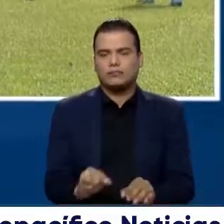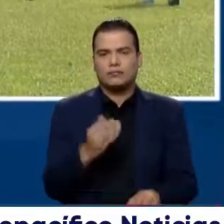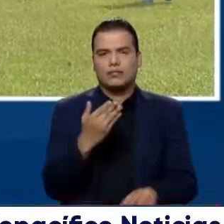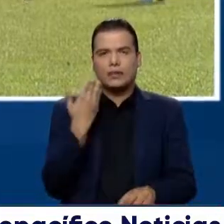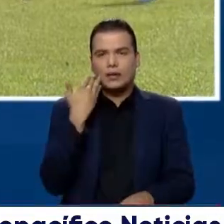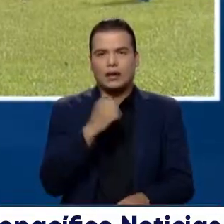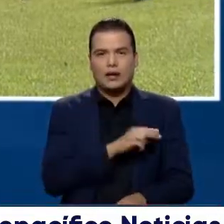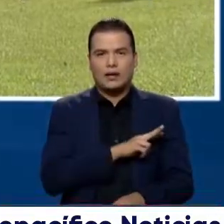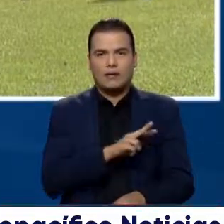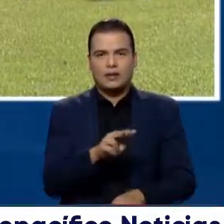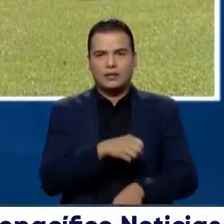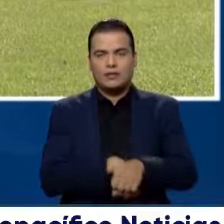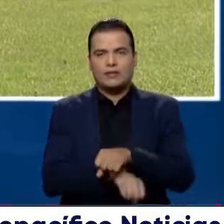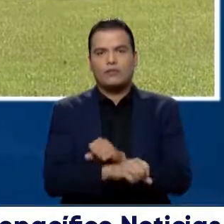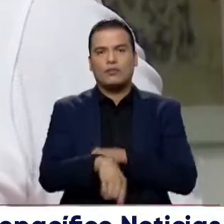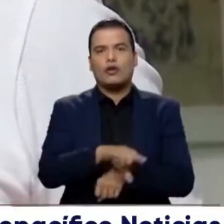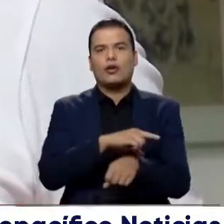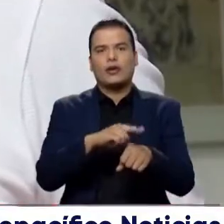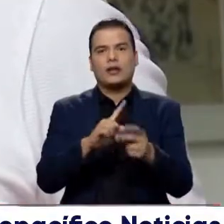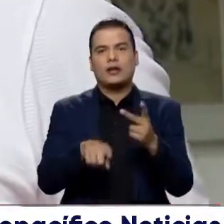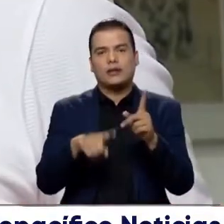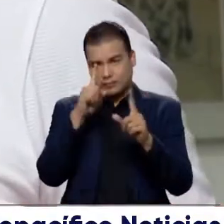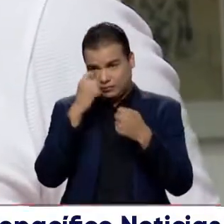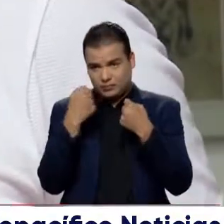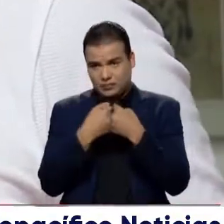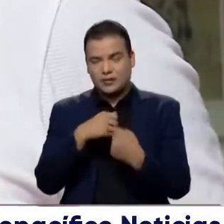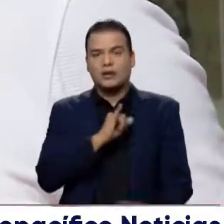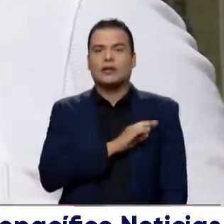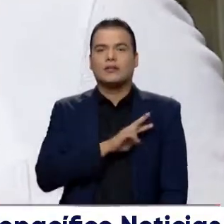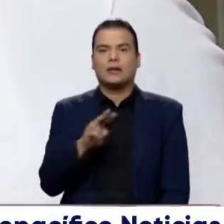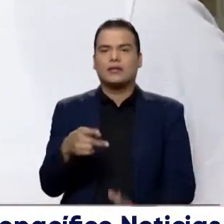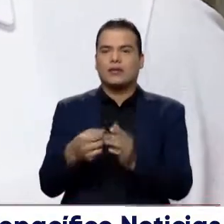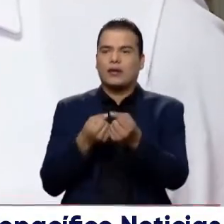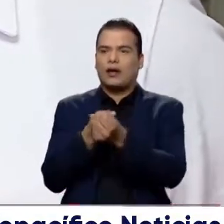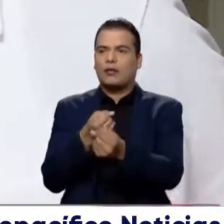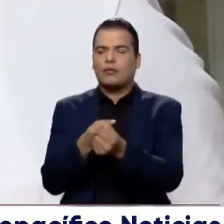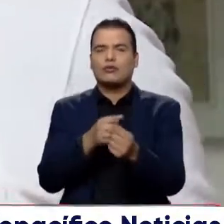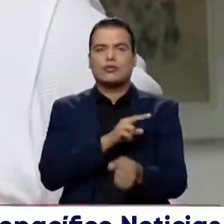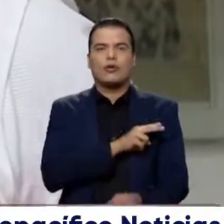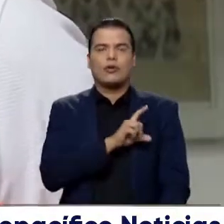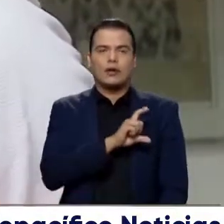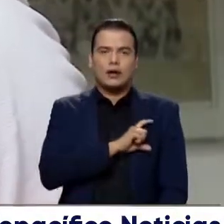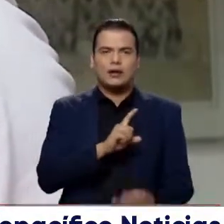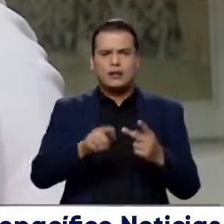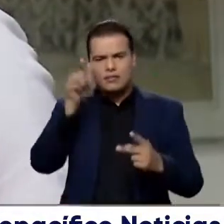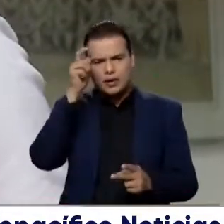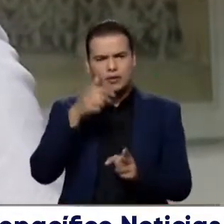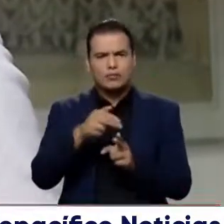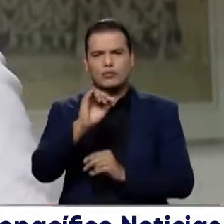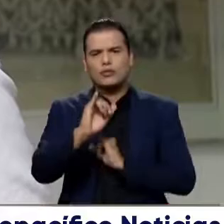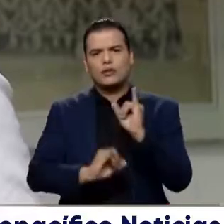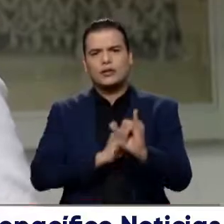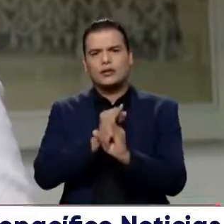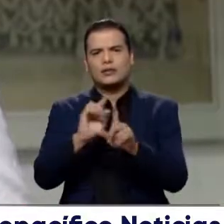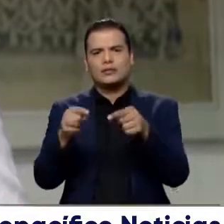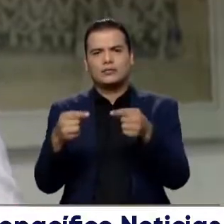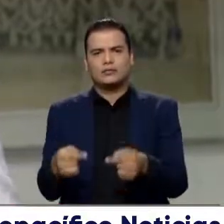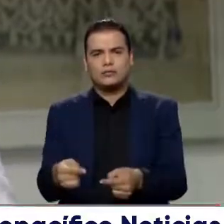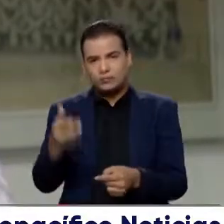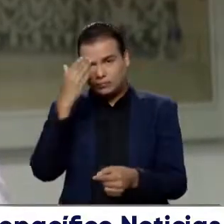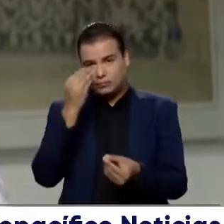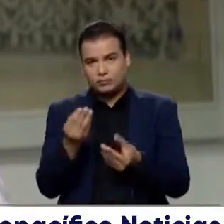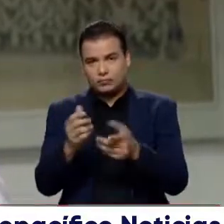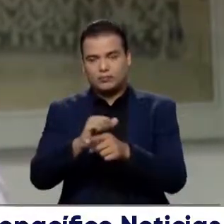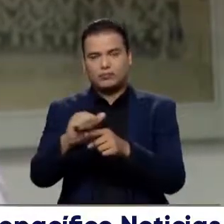fútbol de interval y para darle obviamente también el fogueo al deportivo cali al américa que tienen torneo internacional la copa libertadores tenemos